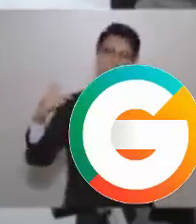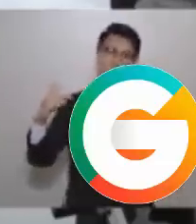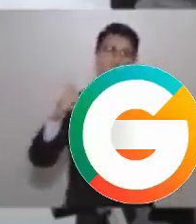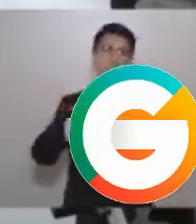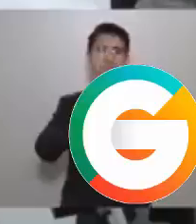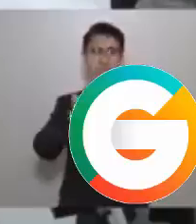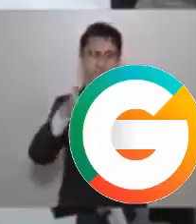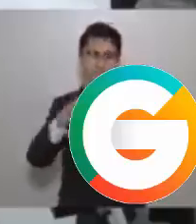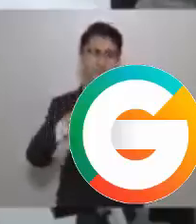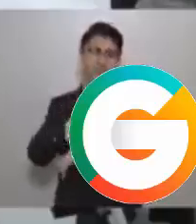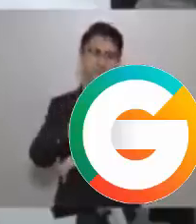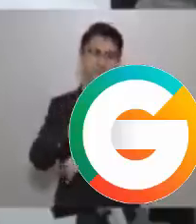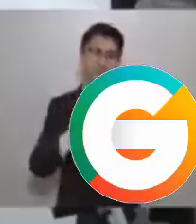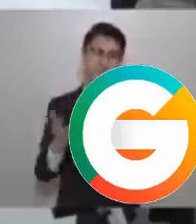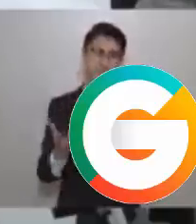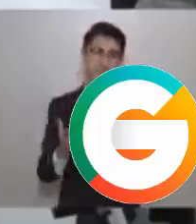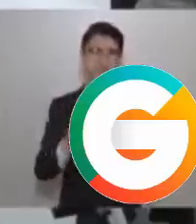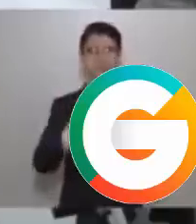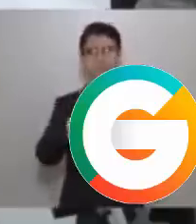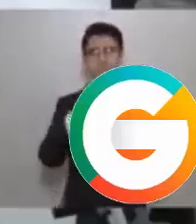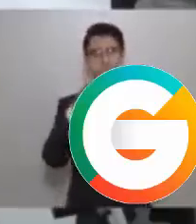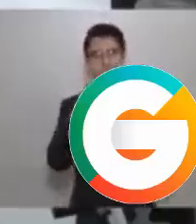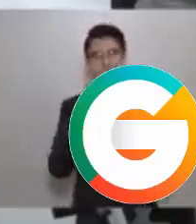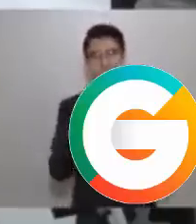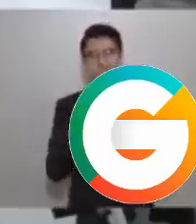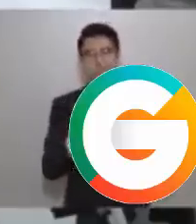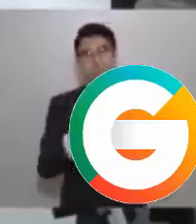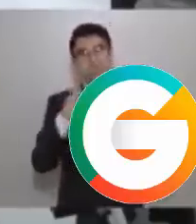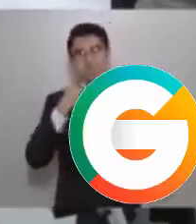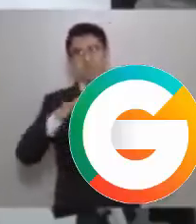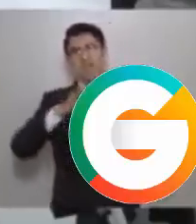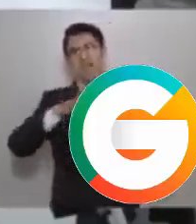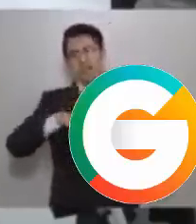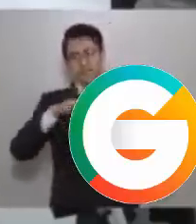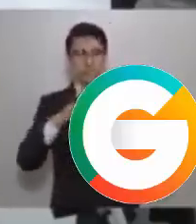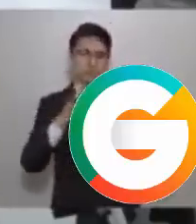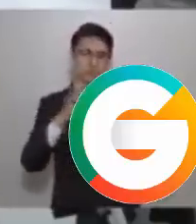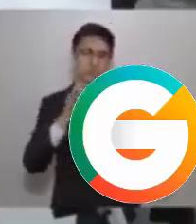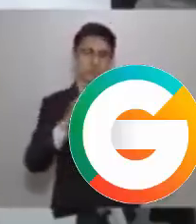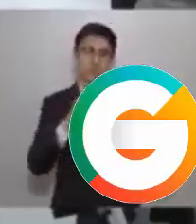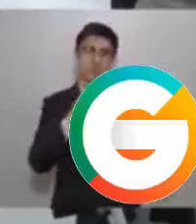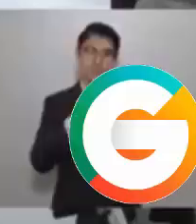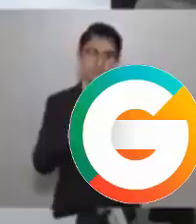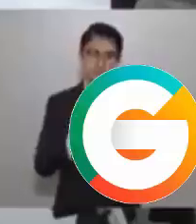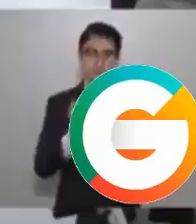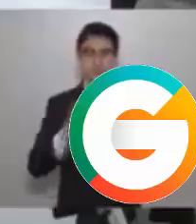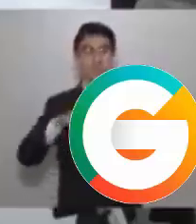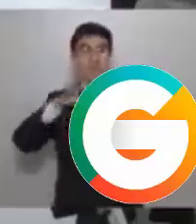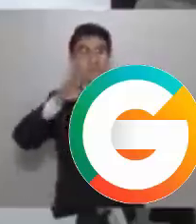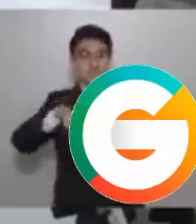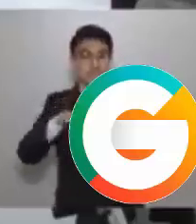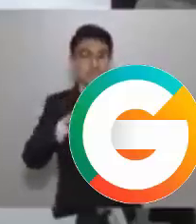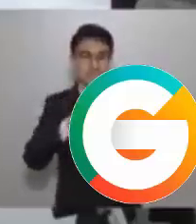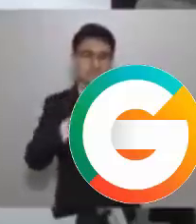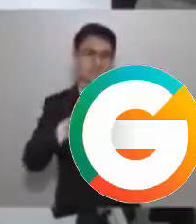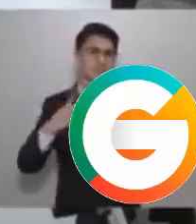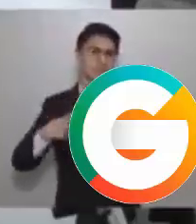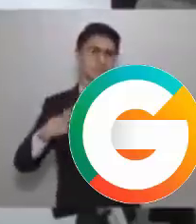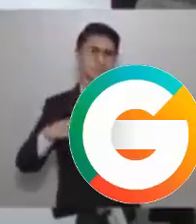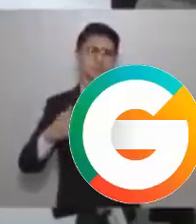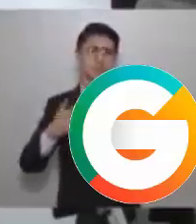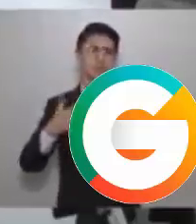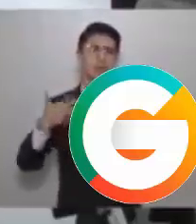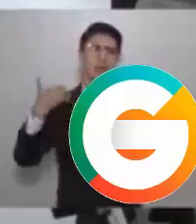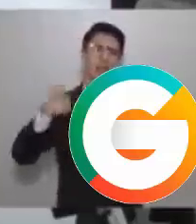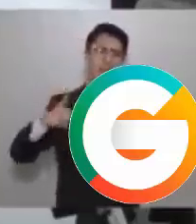escuchan música del género que no queremos promover y se consumen bebidas embriagantes. Sabemos que en